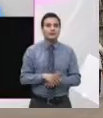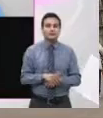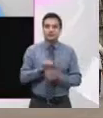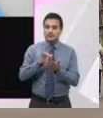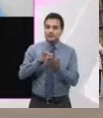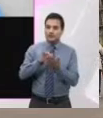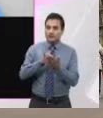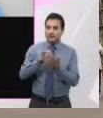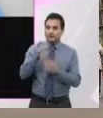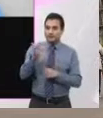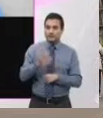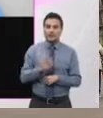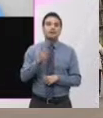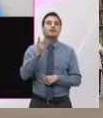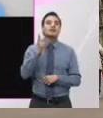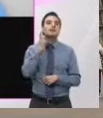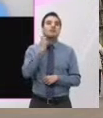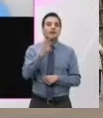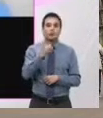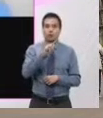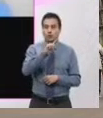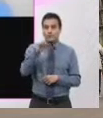Gracias. Para responder el diputado Gómez.